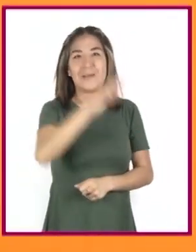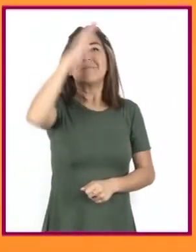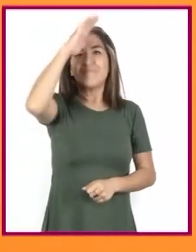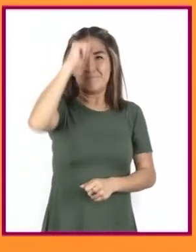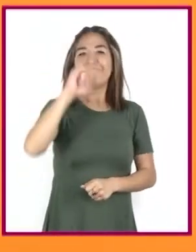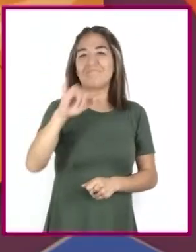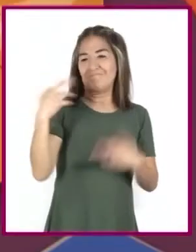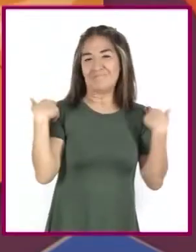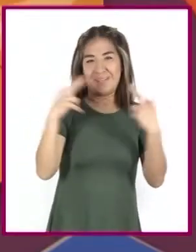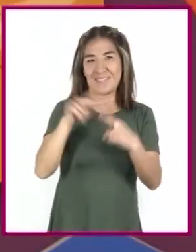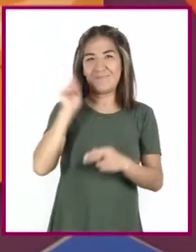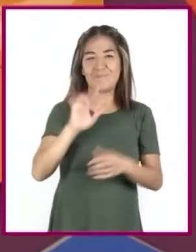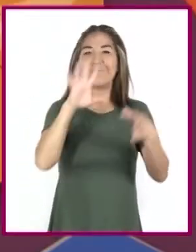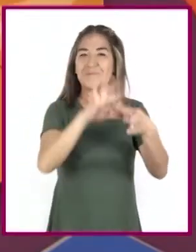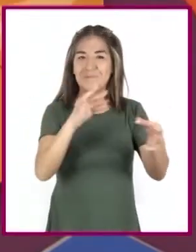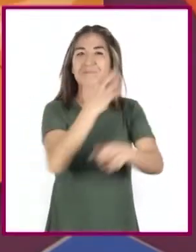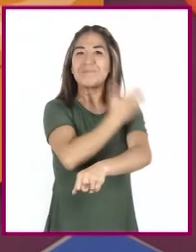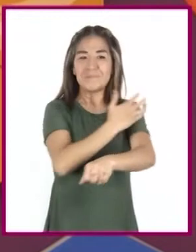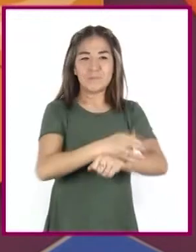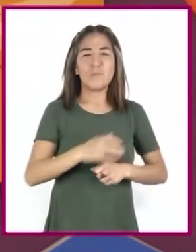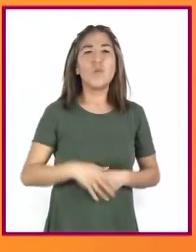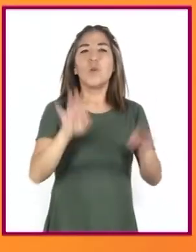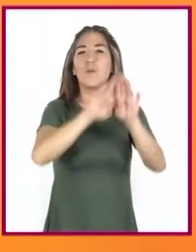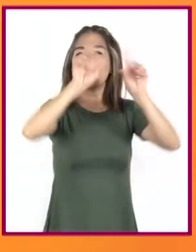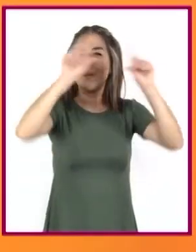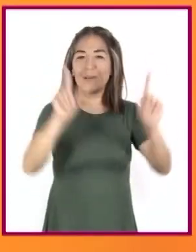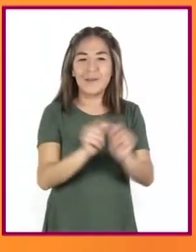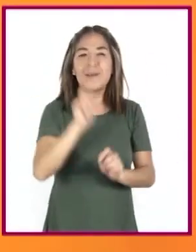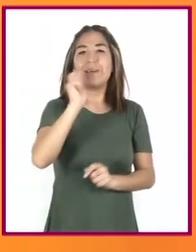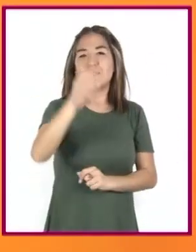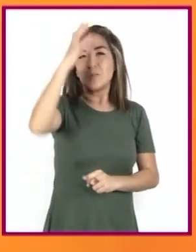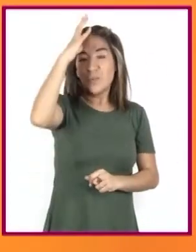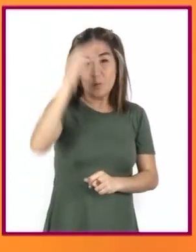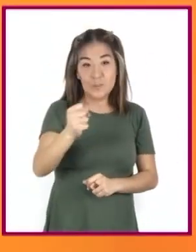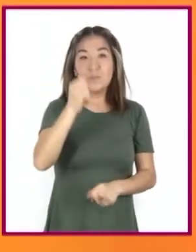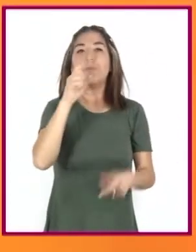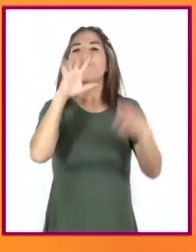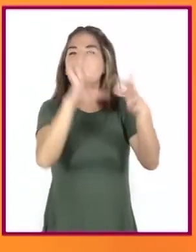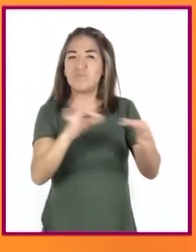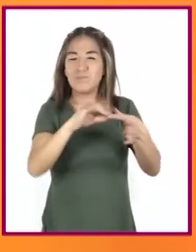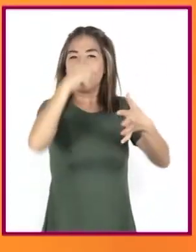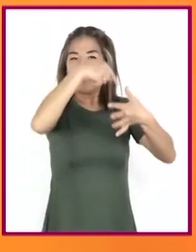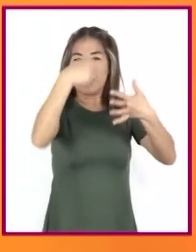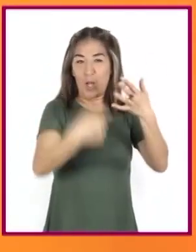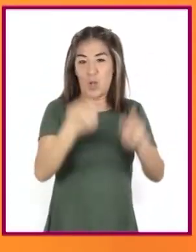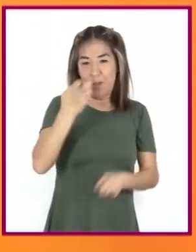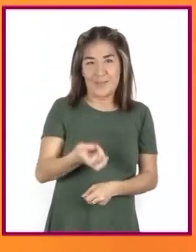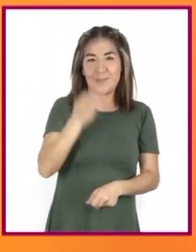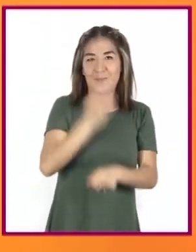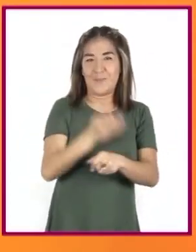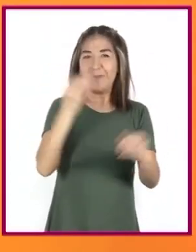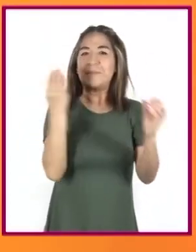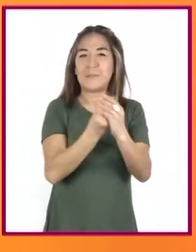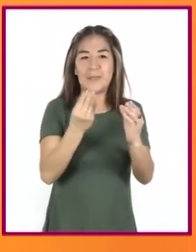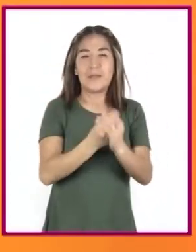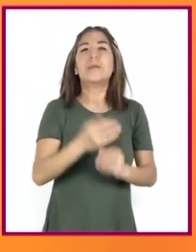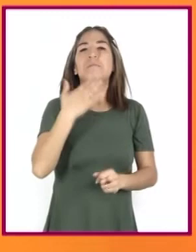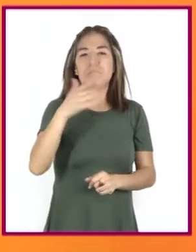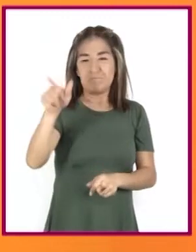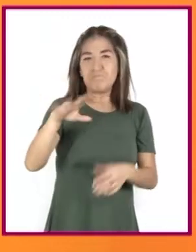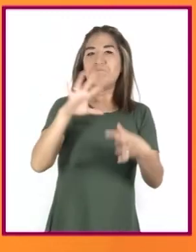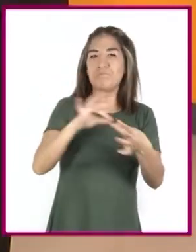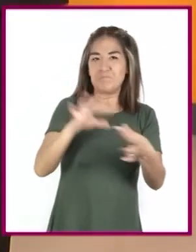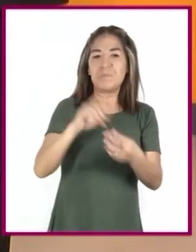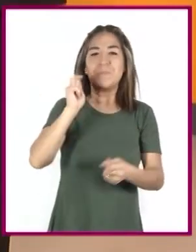nuestra compañera. Además de hacer una síntesis precisa de los conceptos que estamos abordando en este cierre, me parece muy atinado su